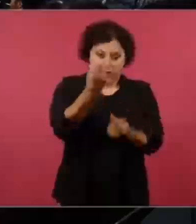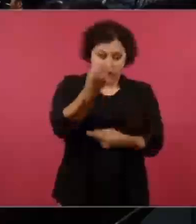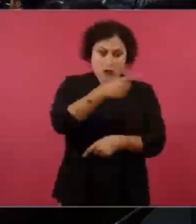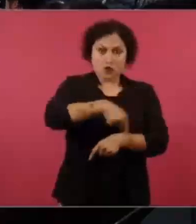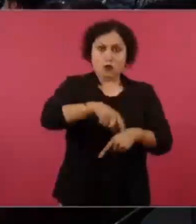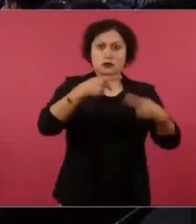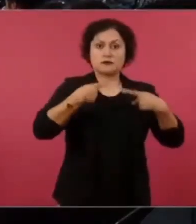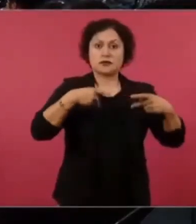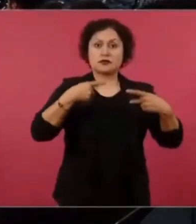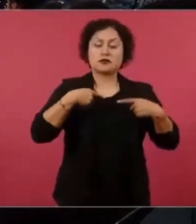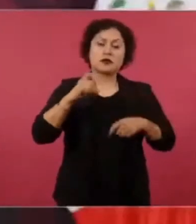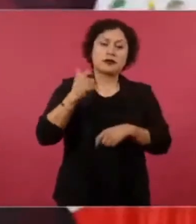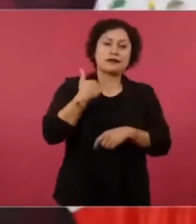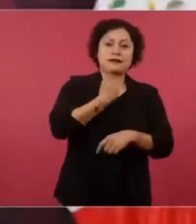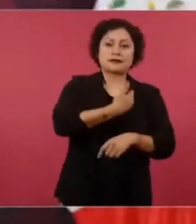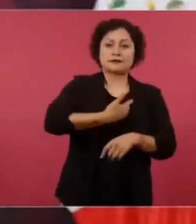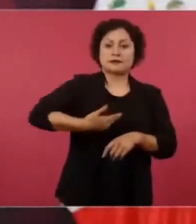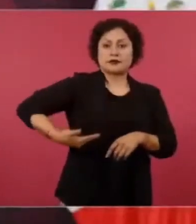presidentes,